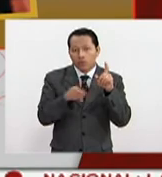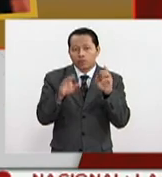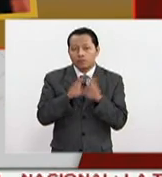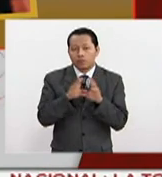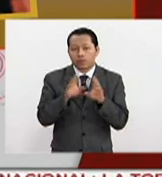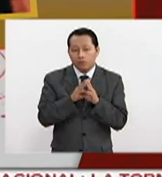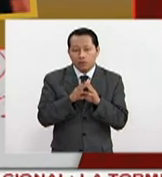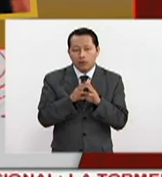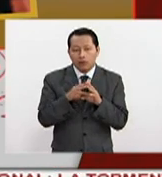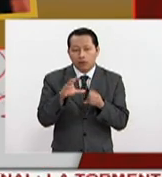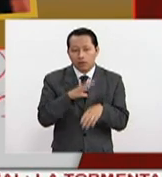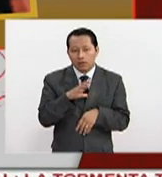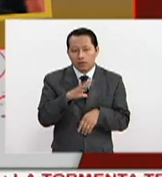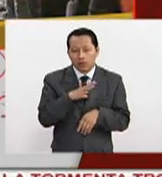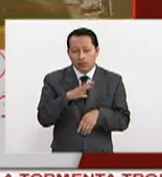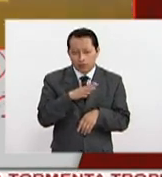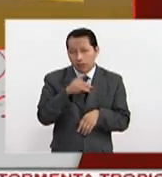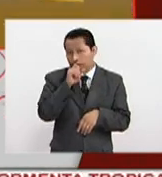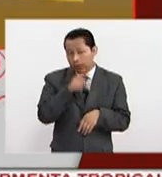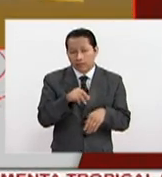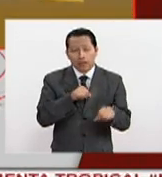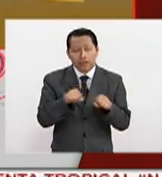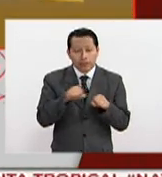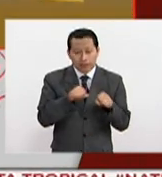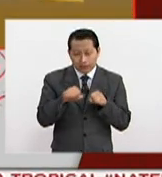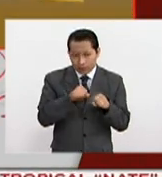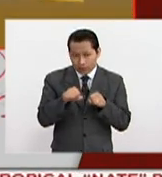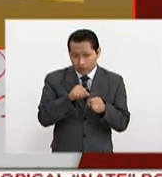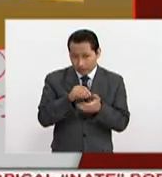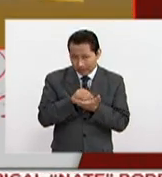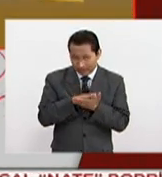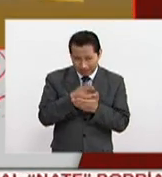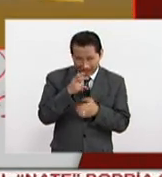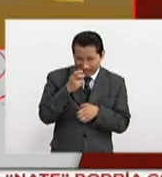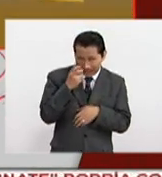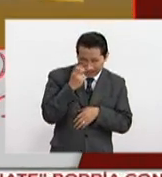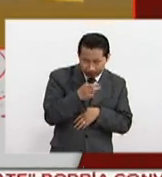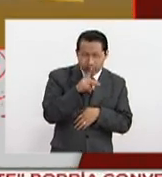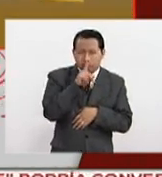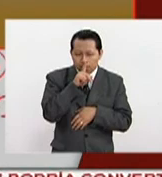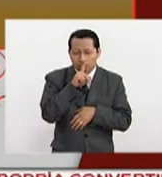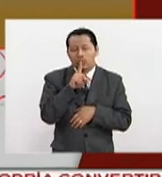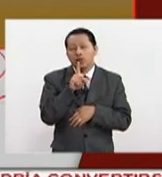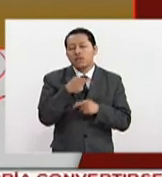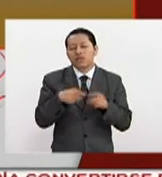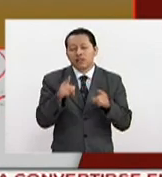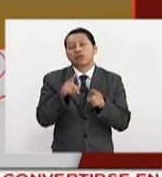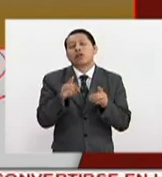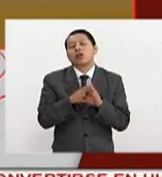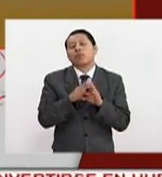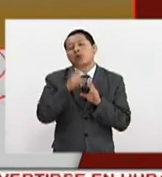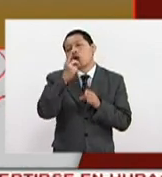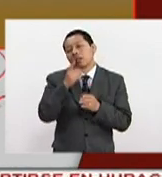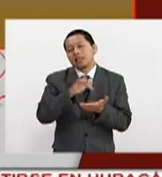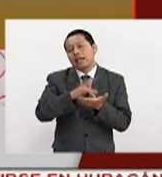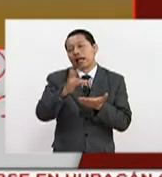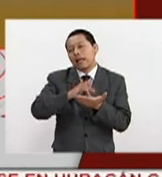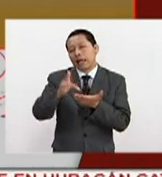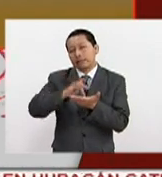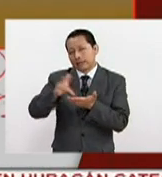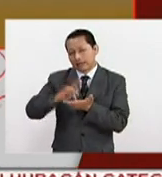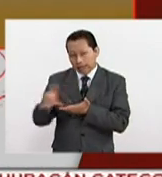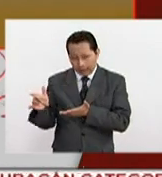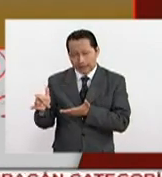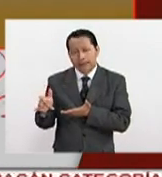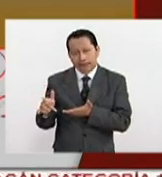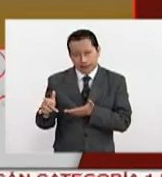que documentó los sismos. Okay. Realmente es como una manera de darles gracias a los fotógrafos y otra manera